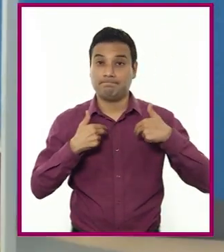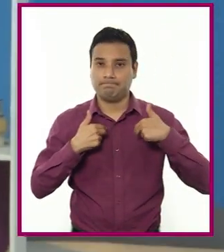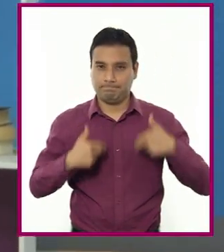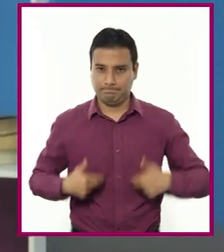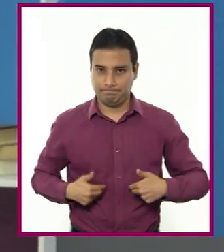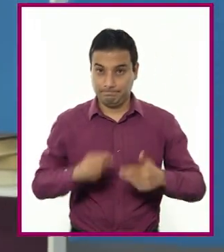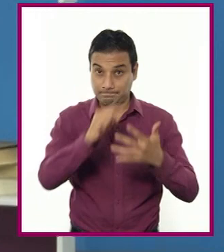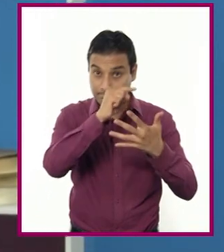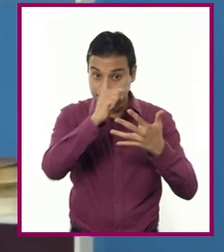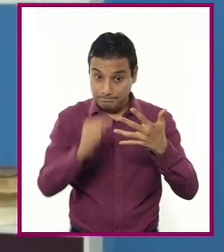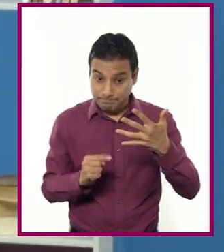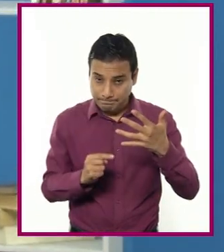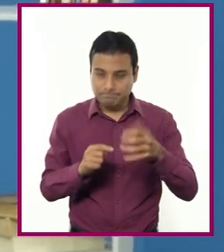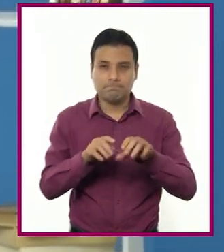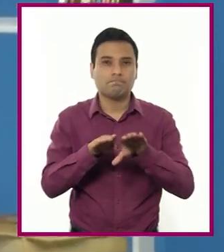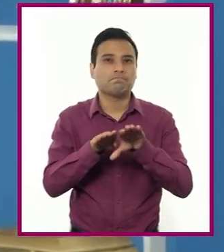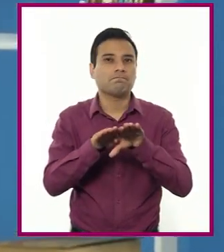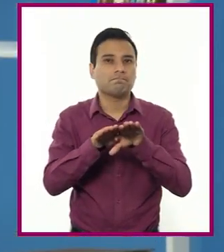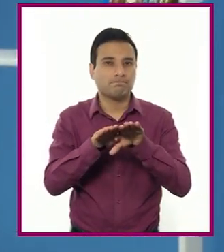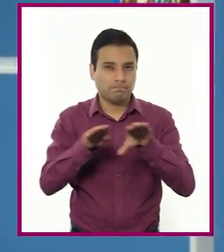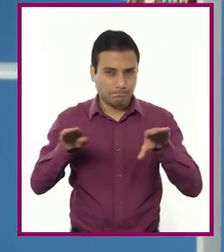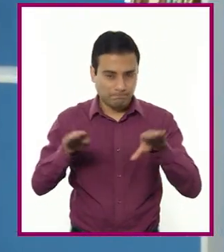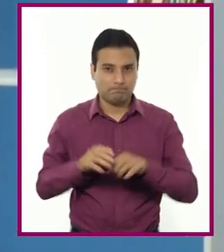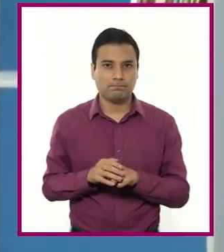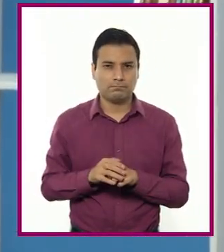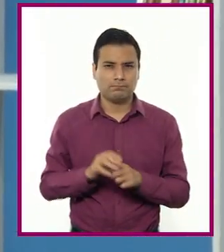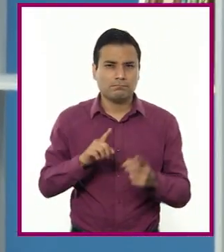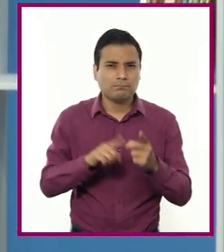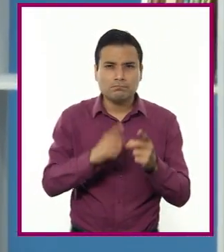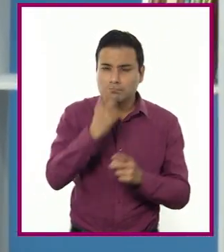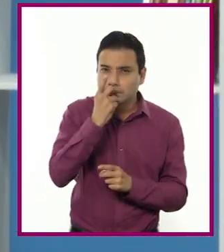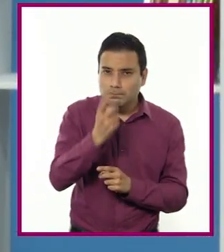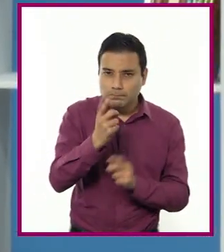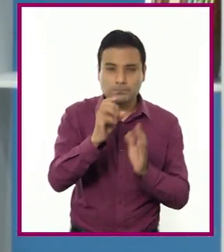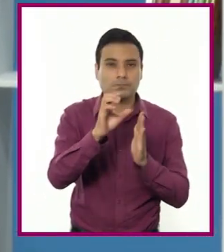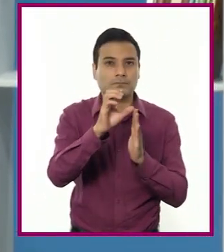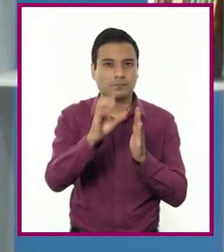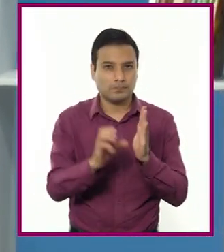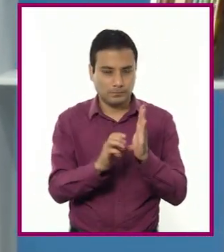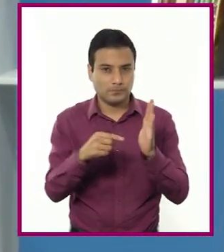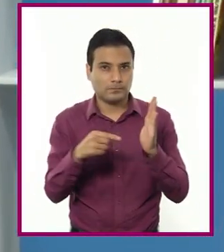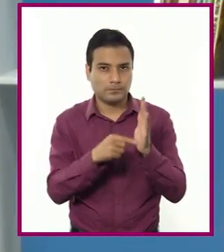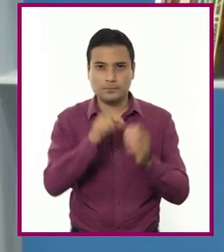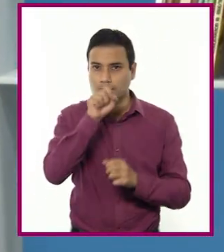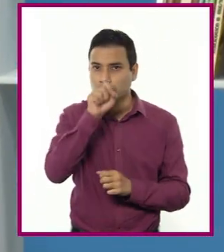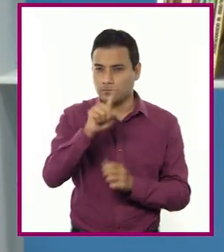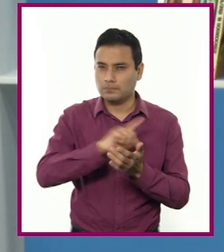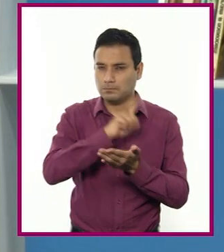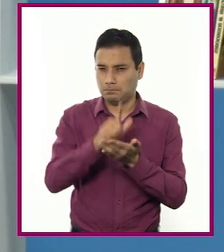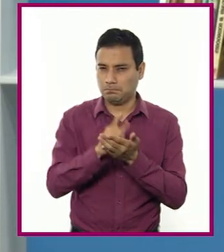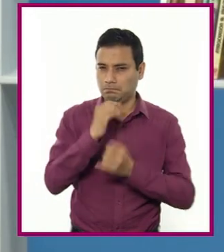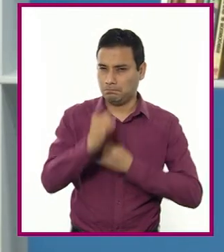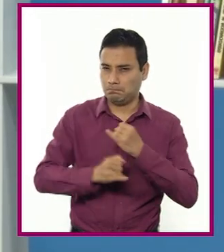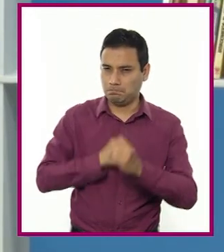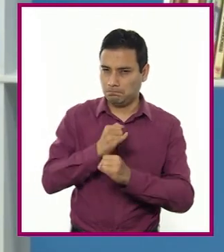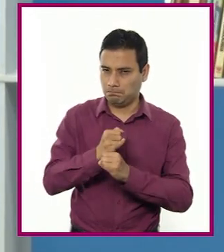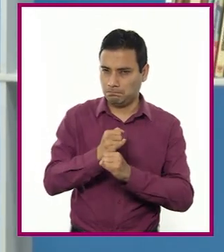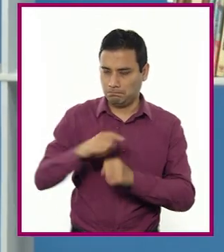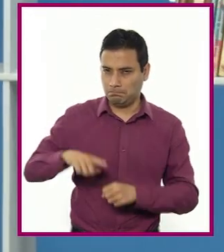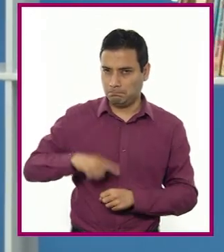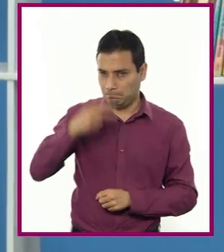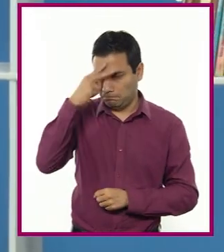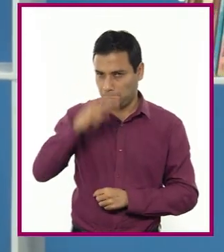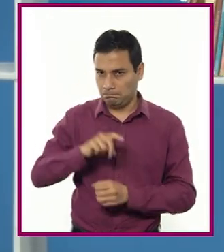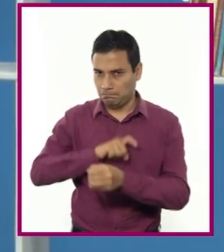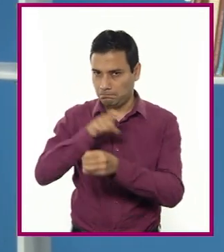esta Constitución y en los tratados internacionales de los que el Estado mexicano sea parte. Con ello,